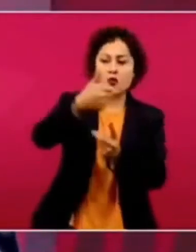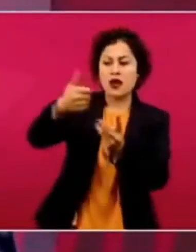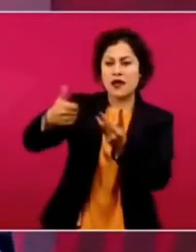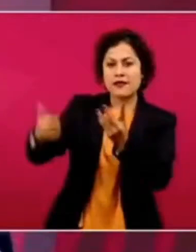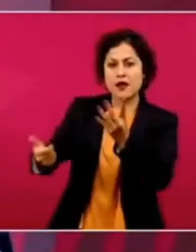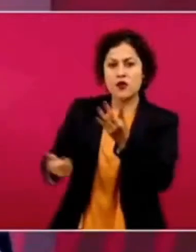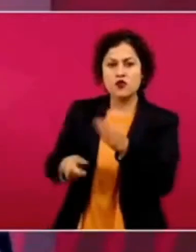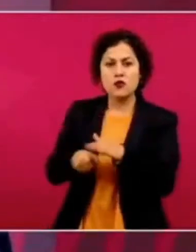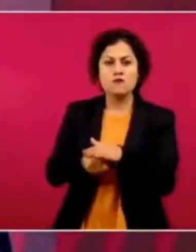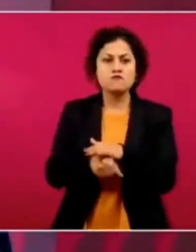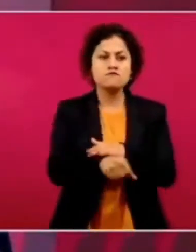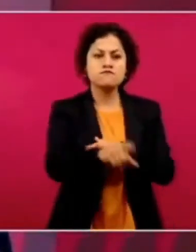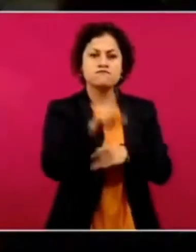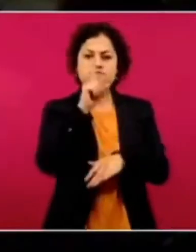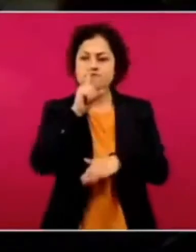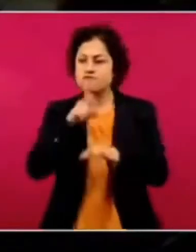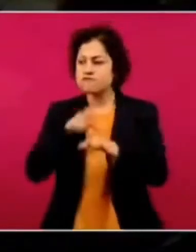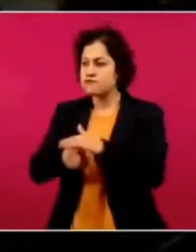votos.